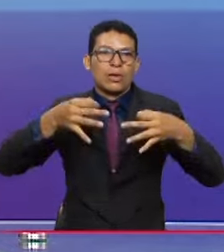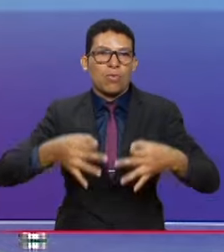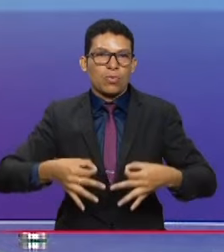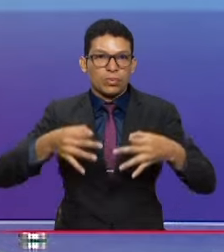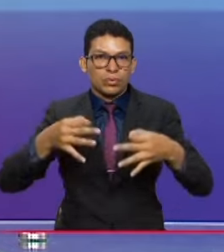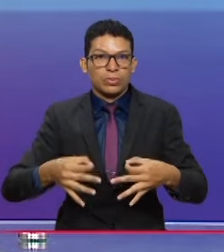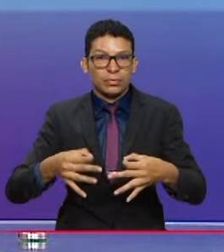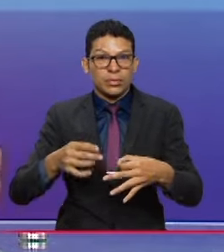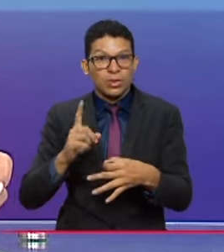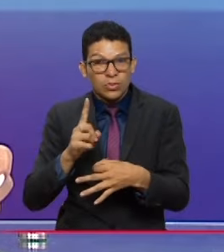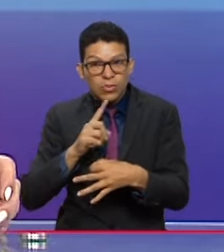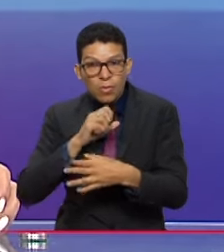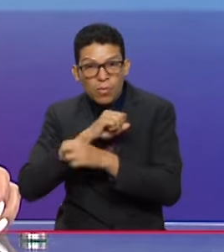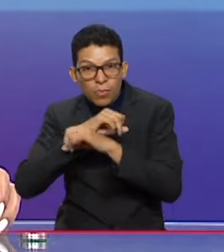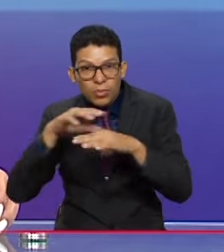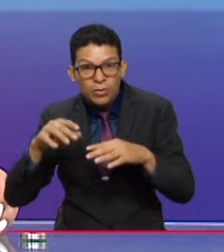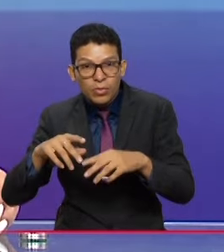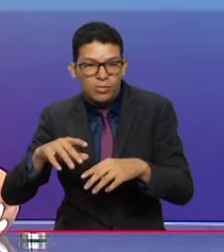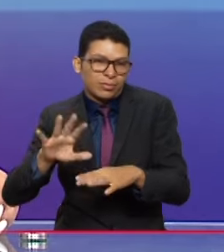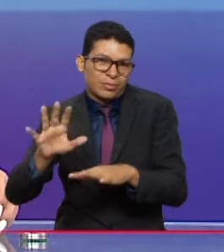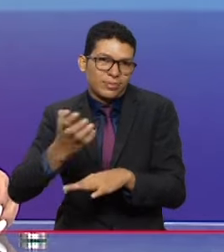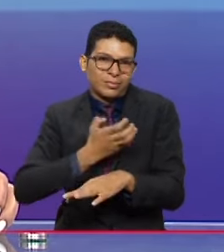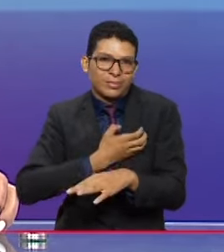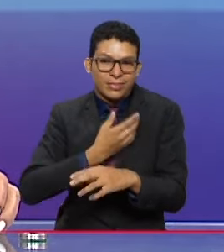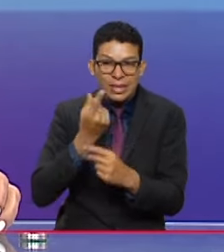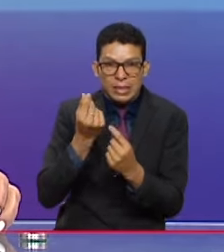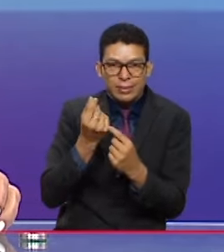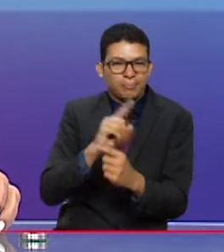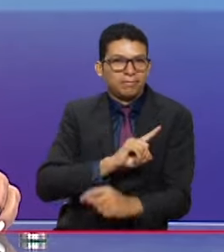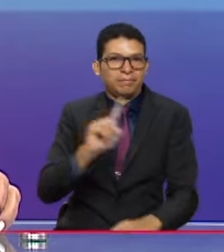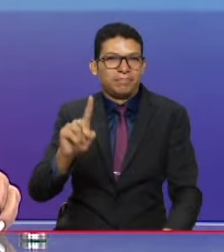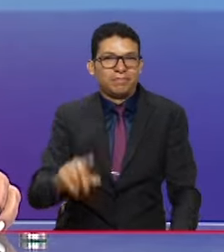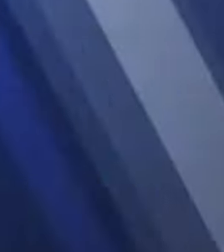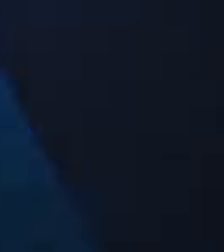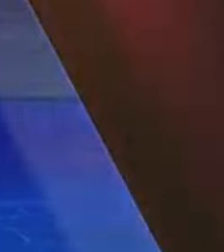y no del erario. ¿Cómo es eso, Carmen Alicia? Regresamos con usted.